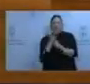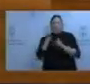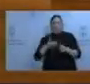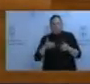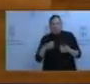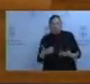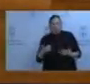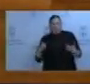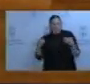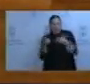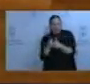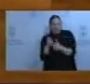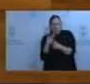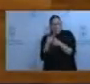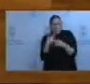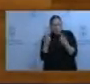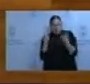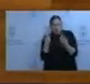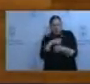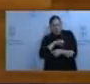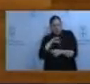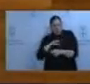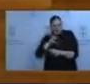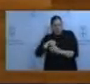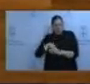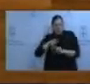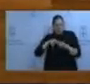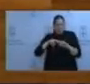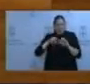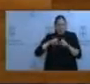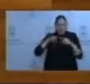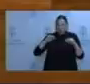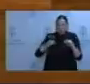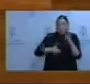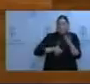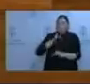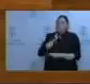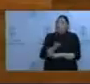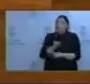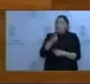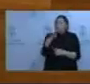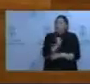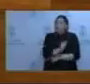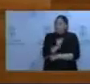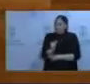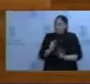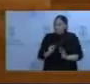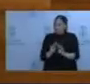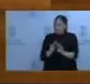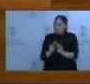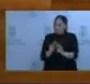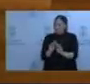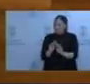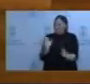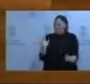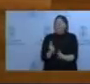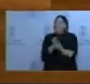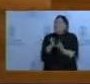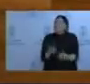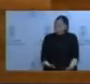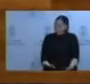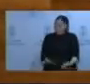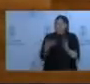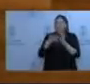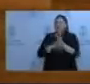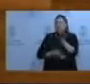del sector público autonómico en el Principado de Asturias y en sus presupuestos, qué efecto puede tener sobre los mismos. No es una